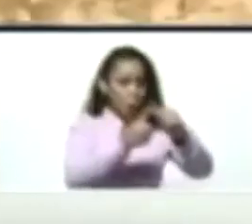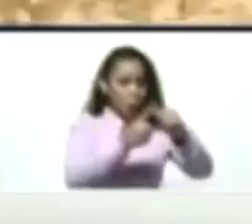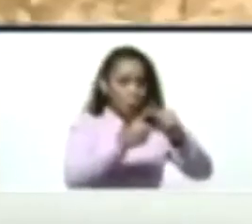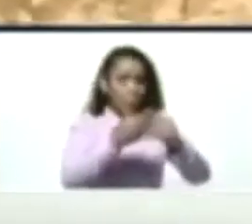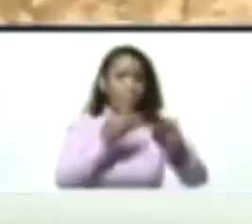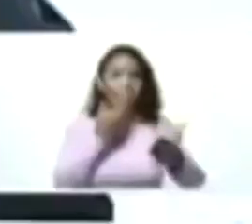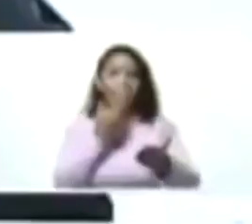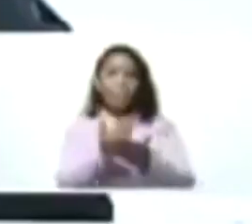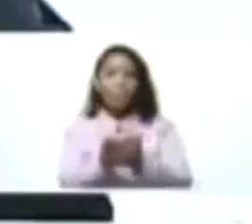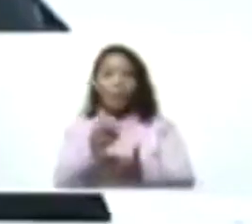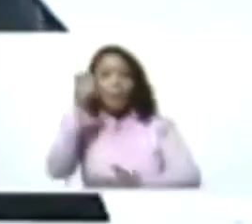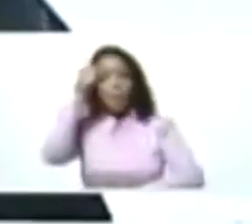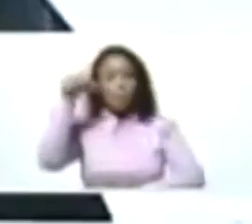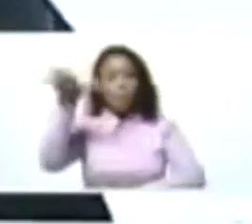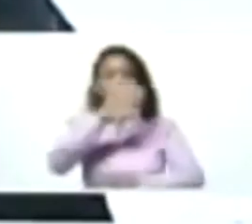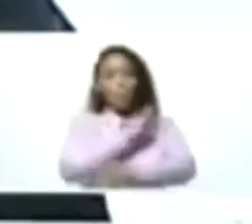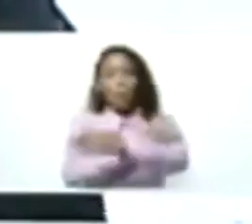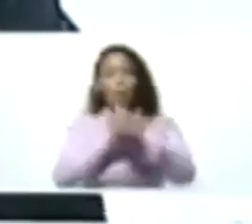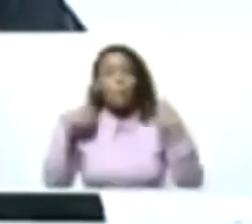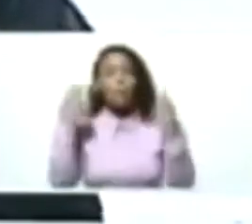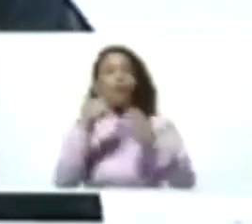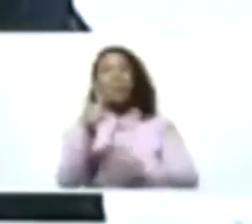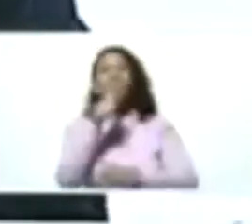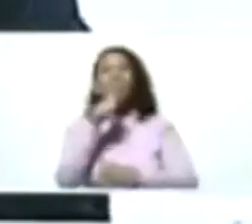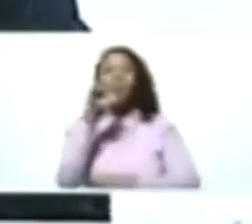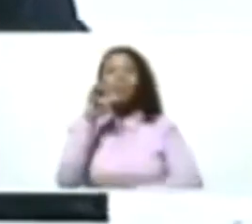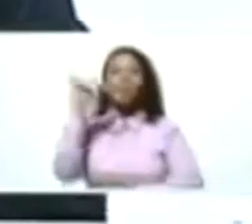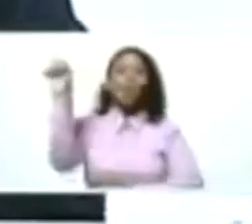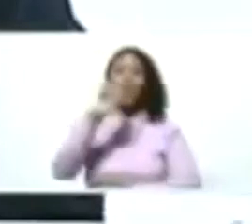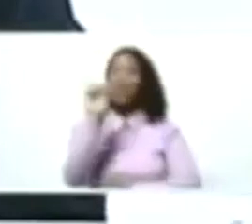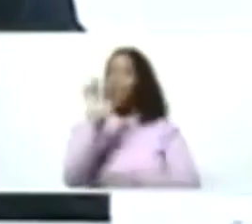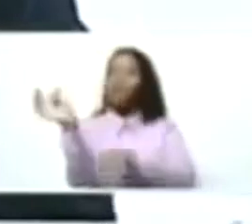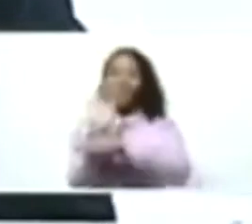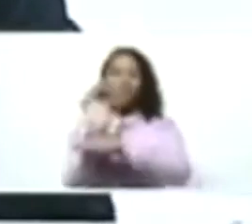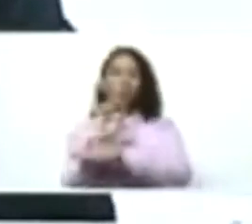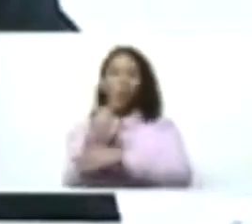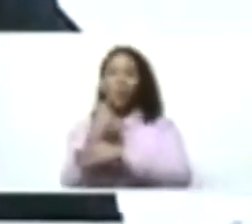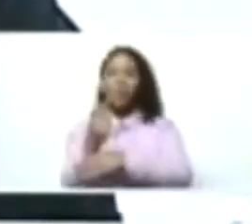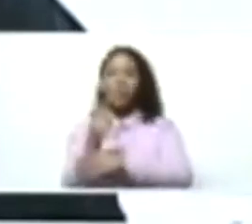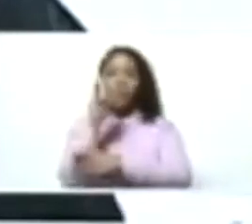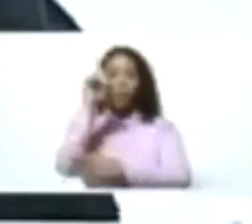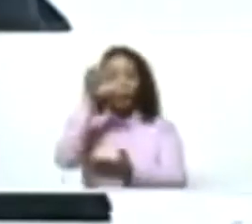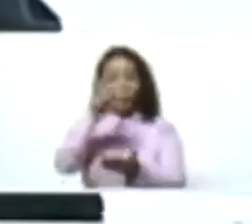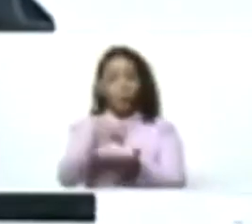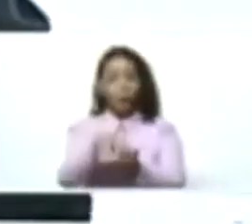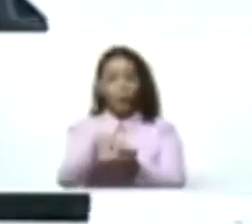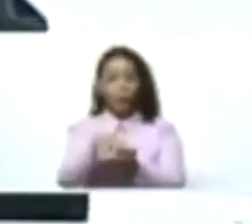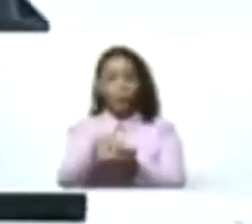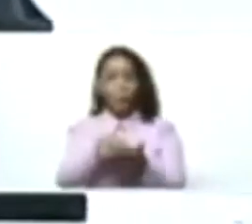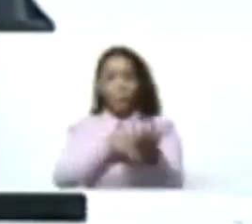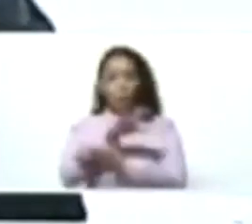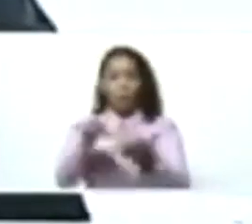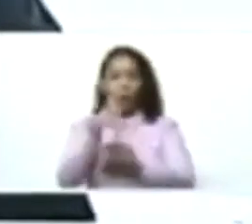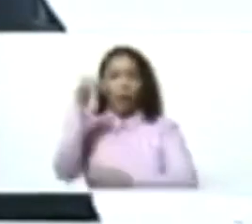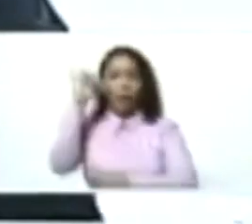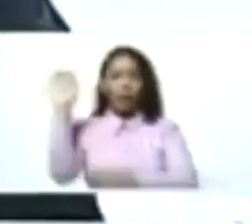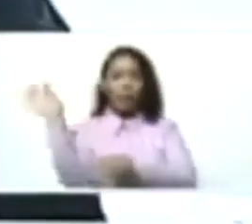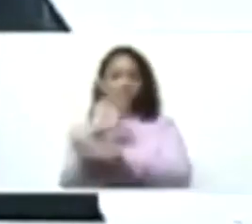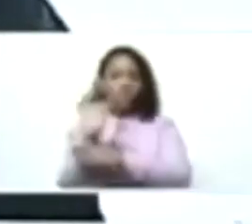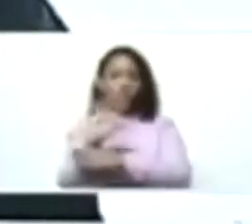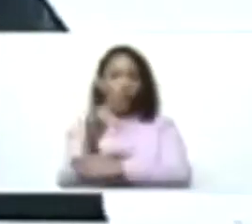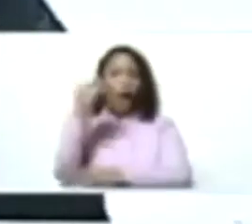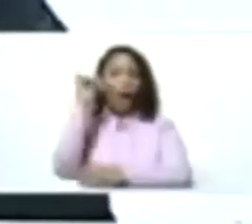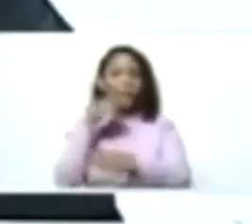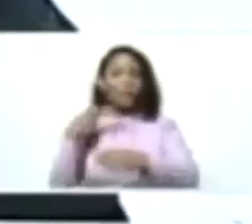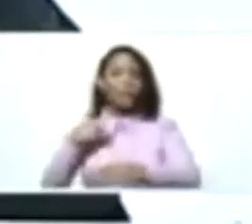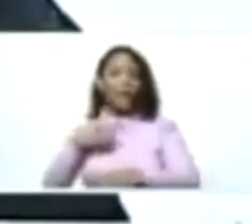que sea el pueblo, el poder popular quien reporte y no el funcionario que reporte desde un estado los problemas que tiene, sino que el funcionario tiene